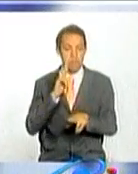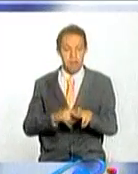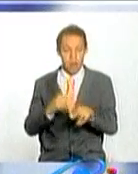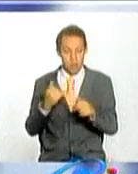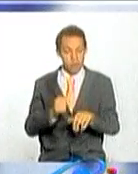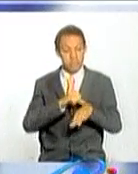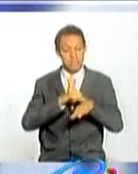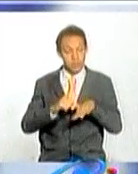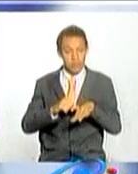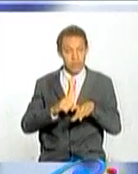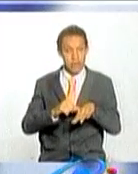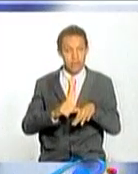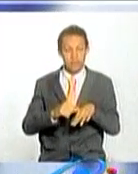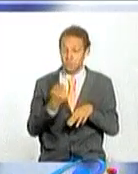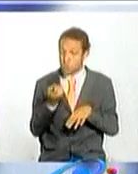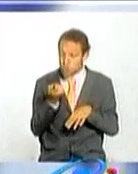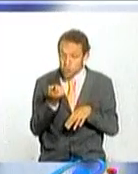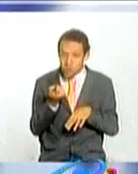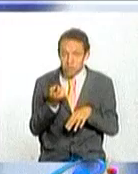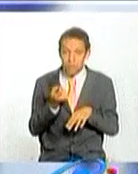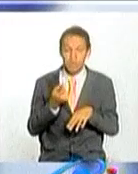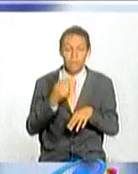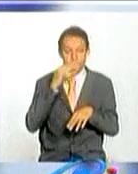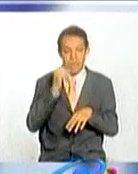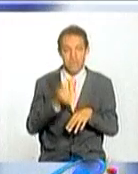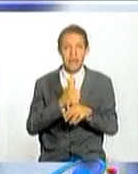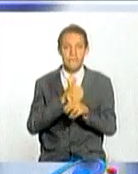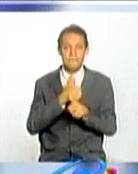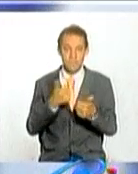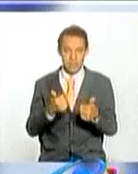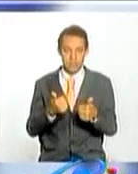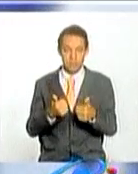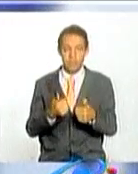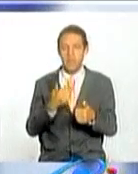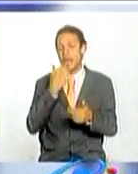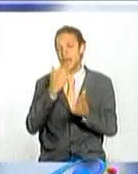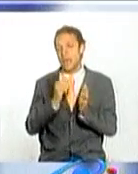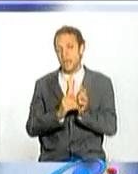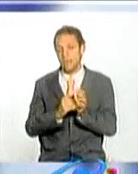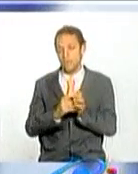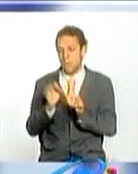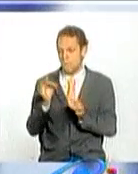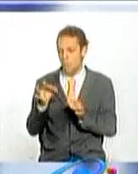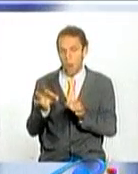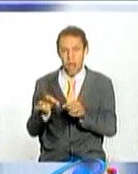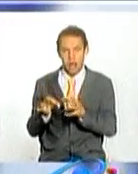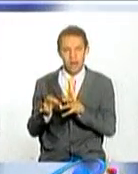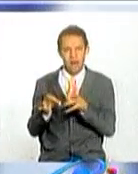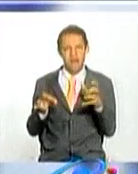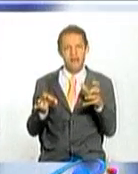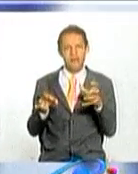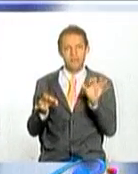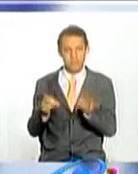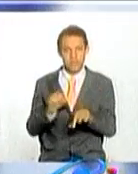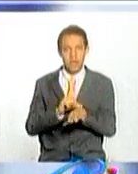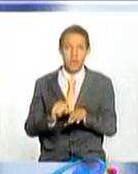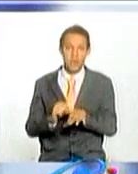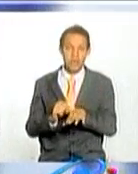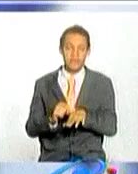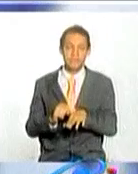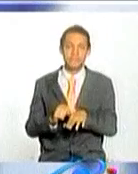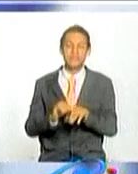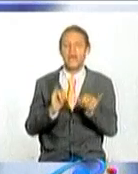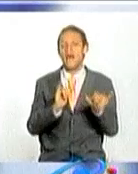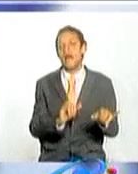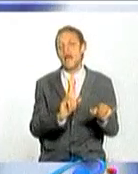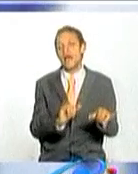pero cuando la vesícula ya está inflamada, la cirugía se vuelve de muy alto riesgo, porque puede incluso hacerse una